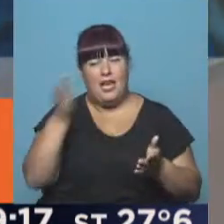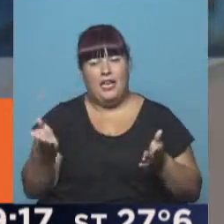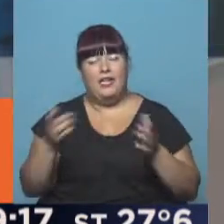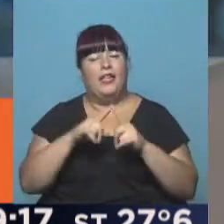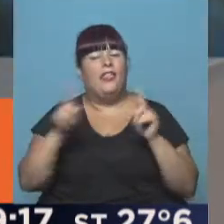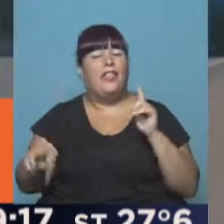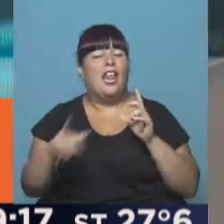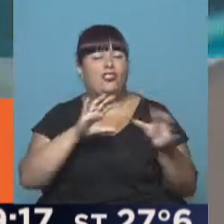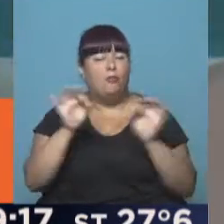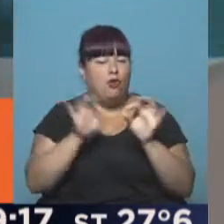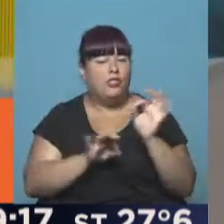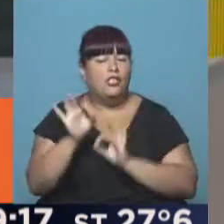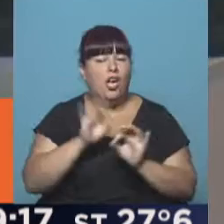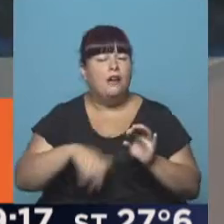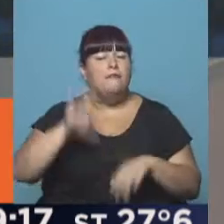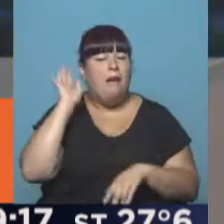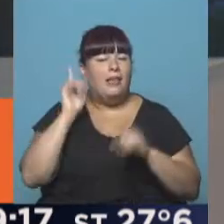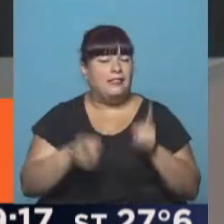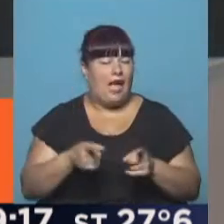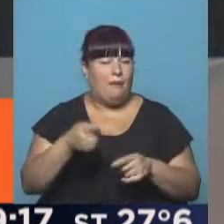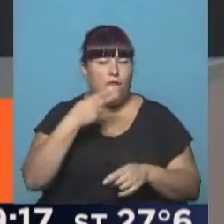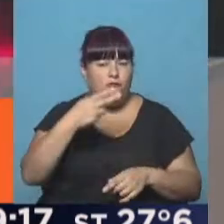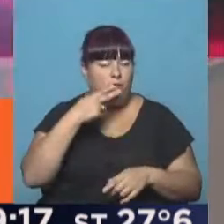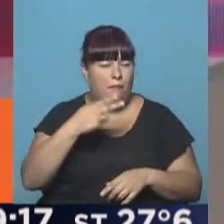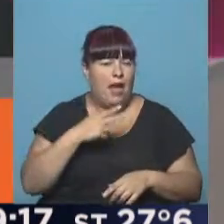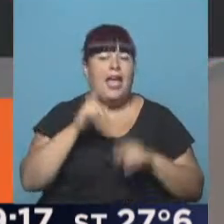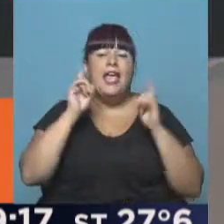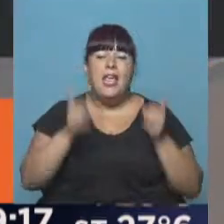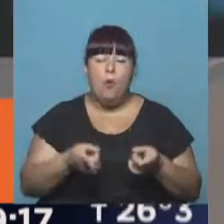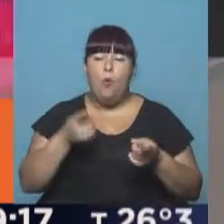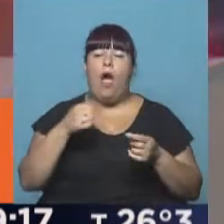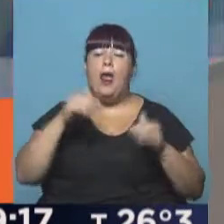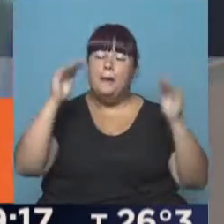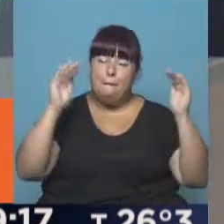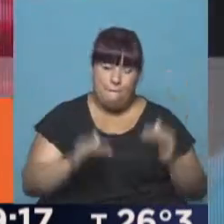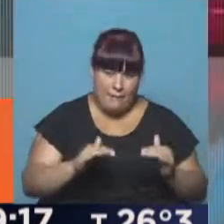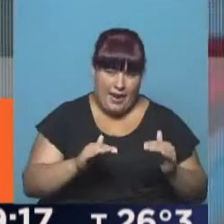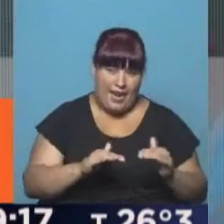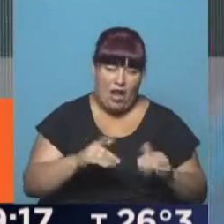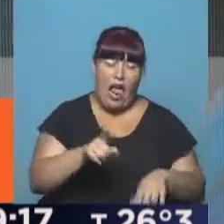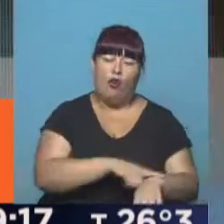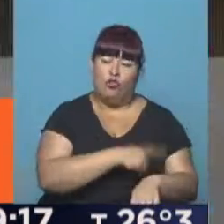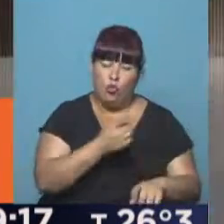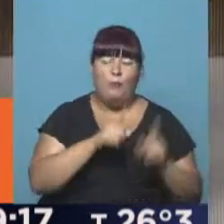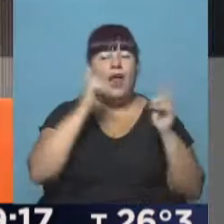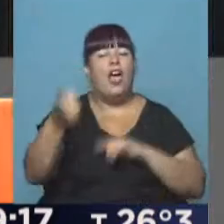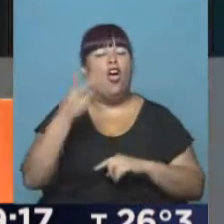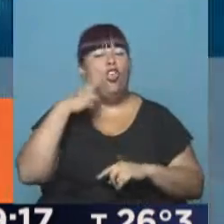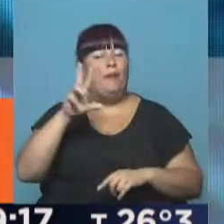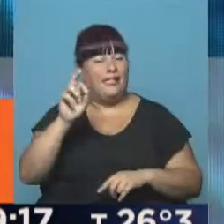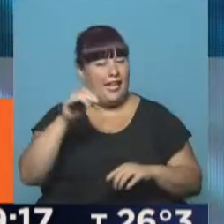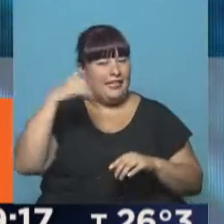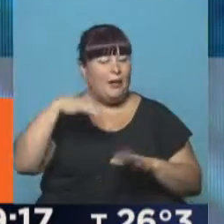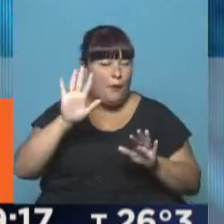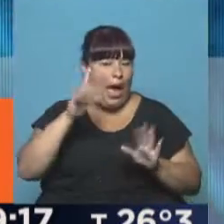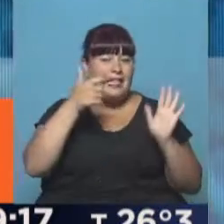relación directamente proporcional, el aumento también del consumo, a pesar de que está disminuyendo el hábito y que para el 2030